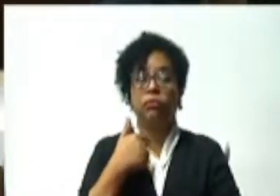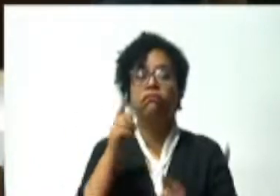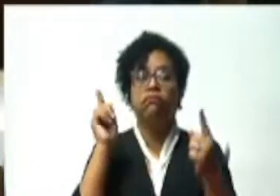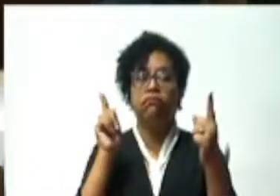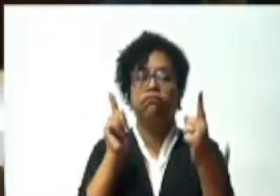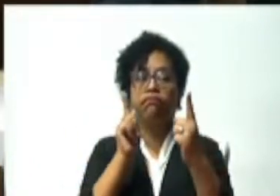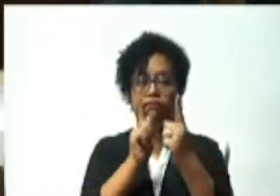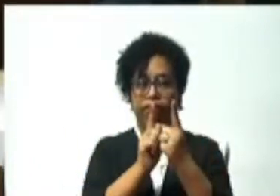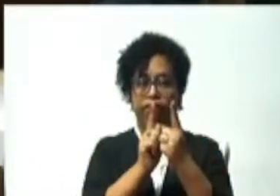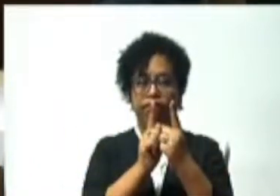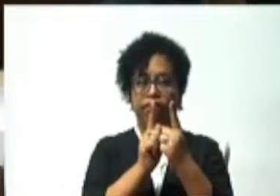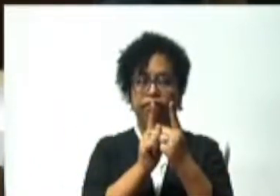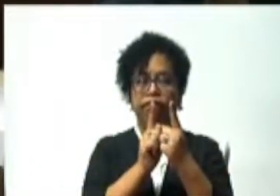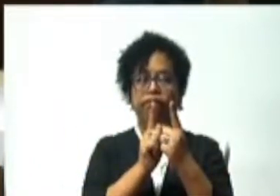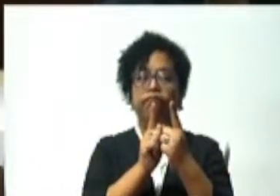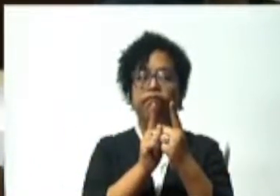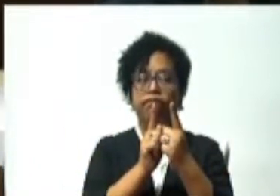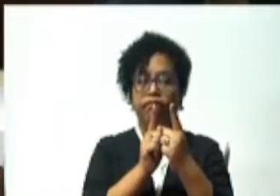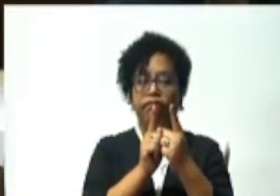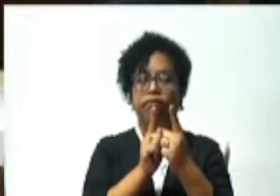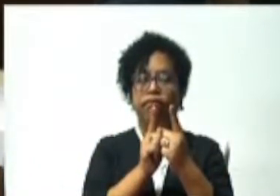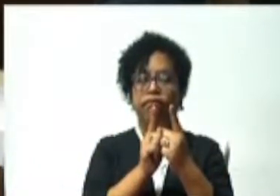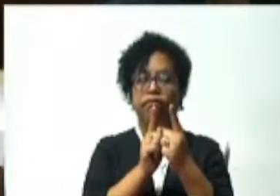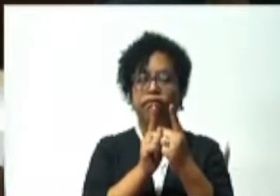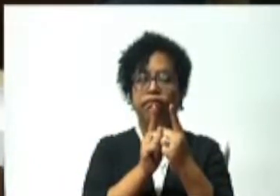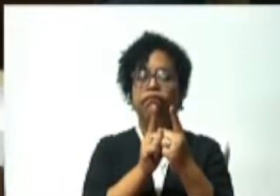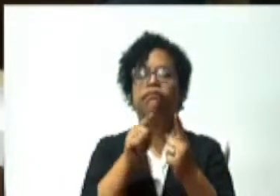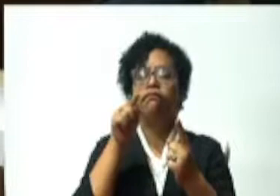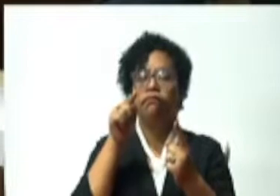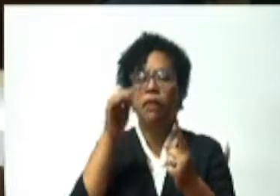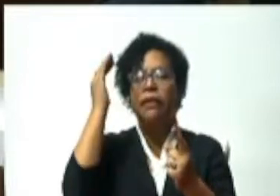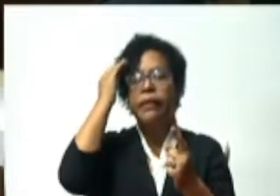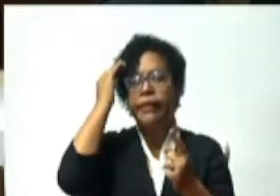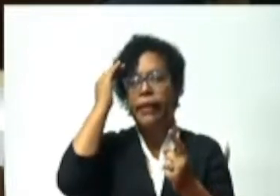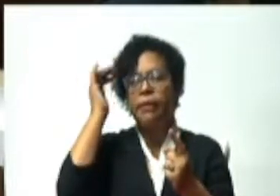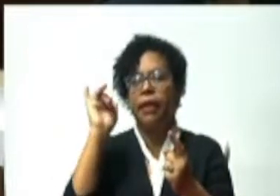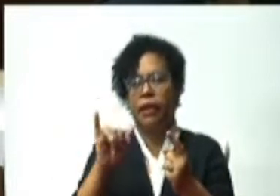acceso a esa información.